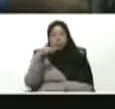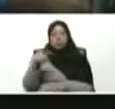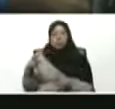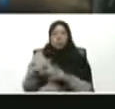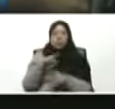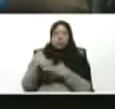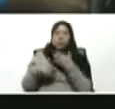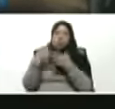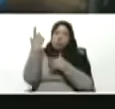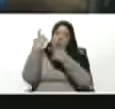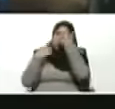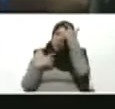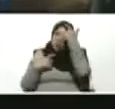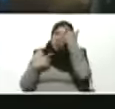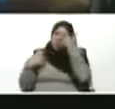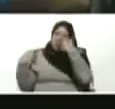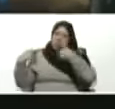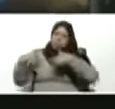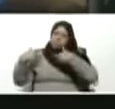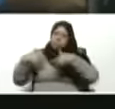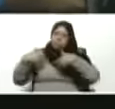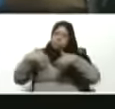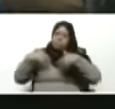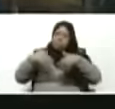nuestro comandante.